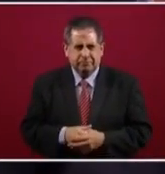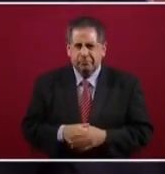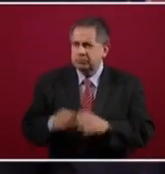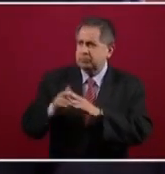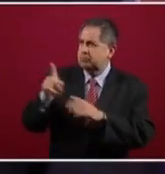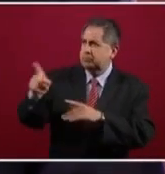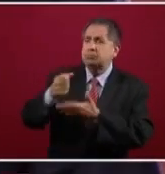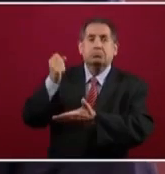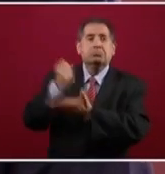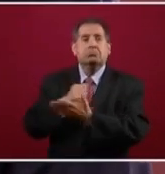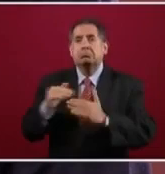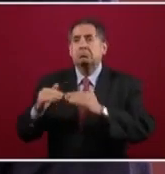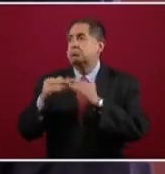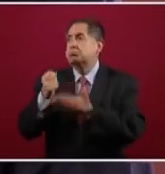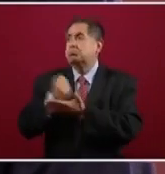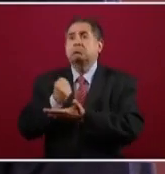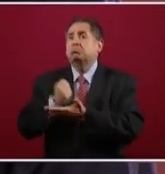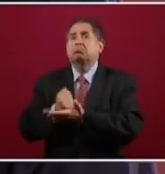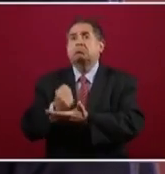¿Cómo aprueban